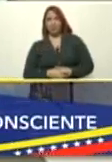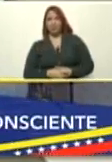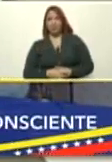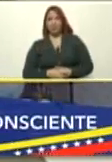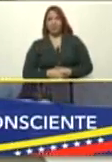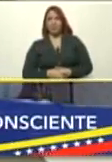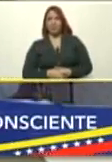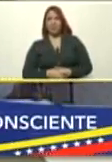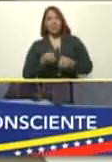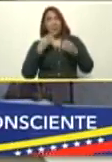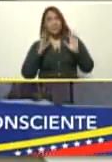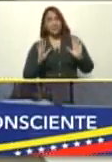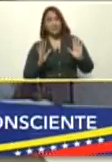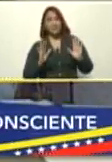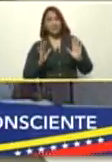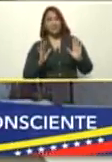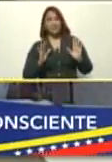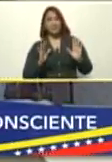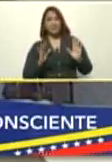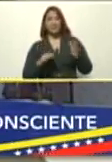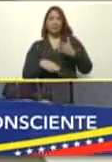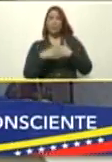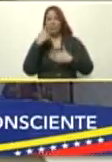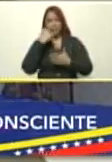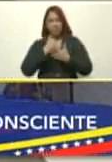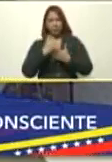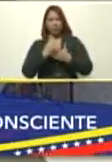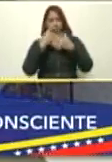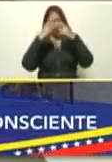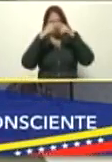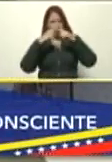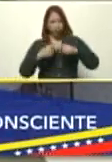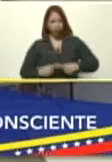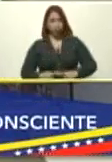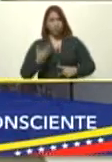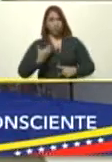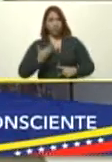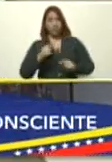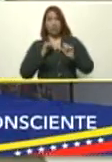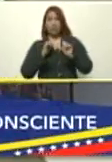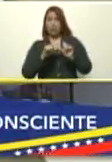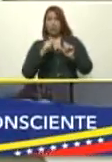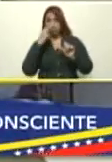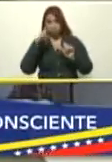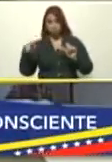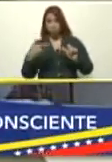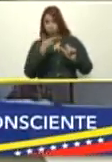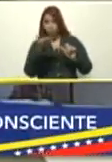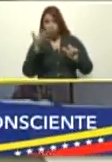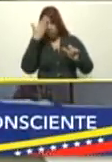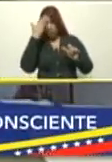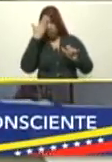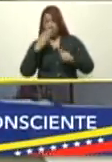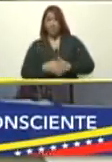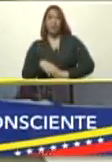2 años a 17. Bueno, correcto. Vamos a ver las cosas. Es importante para que esto quede registrado. Hoy es